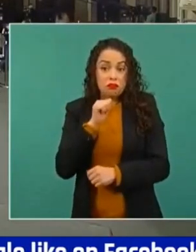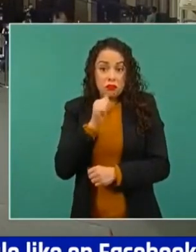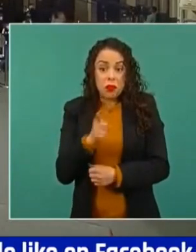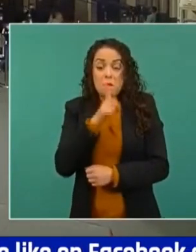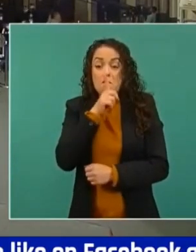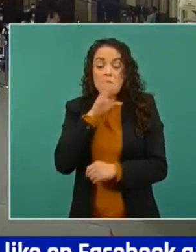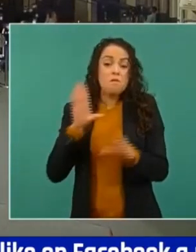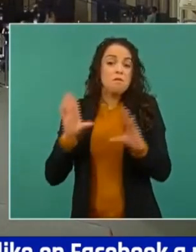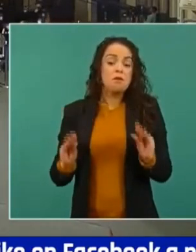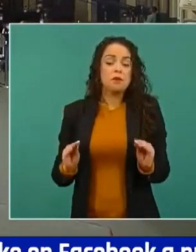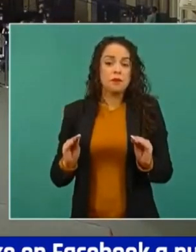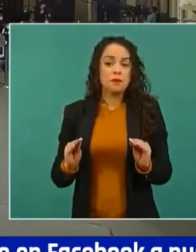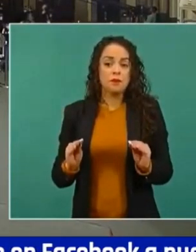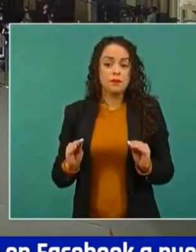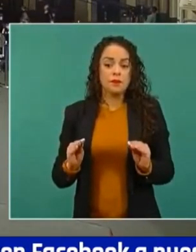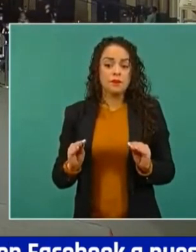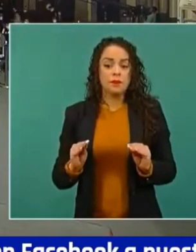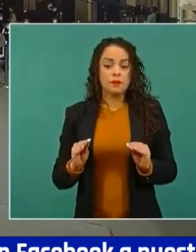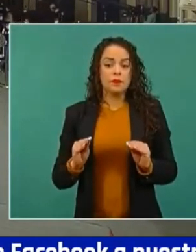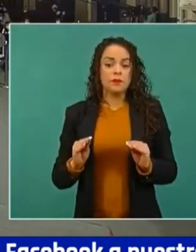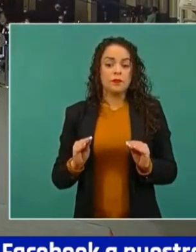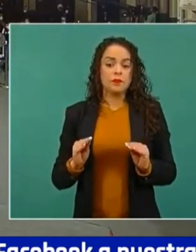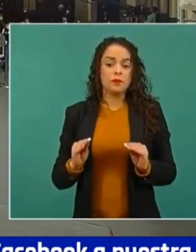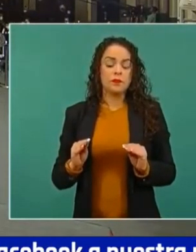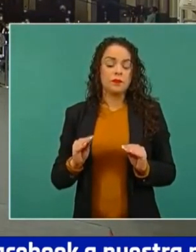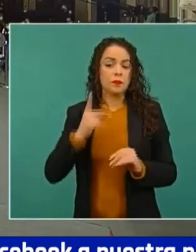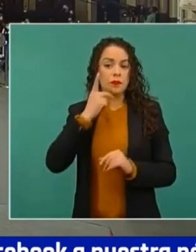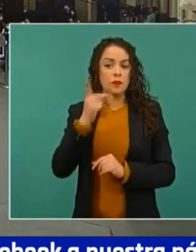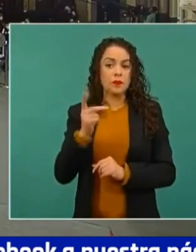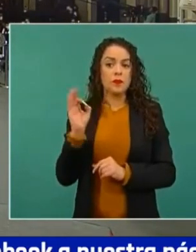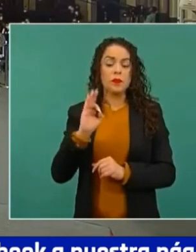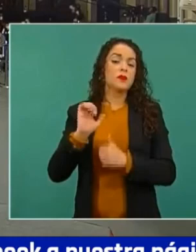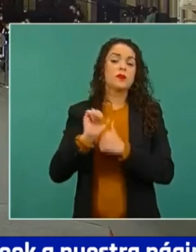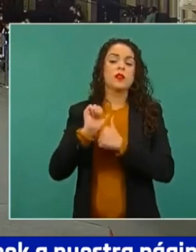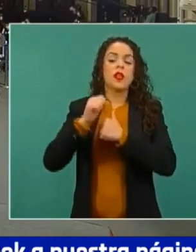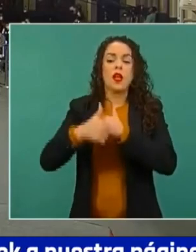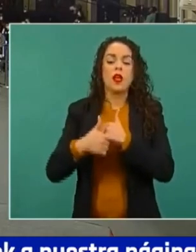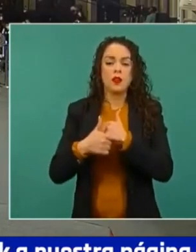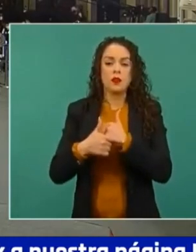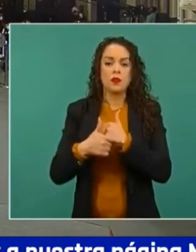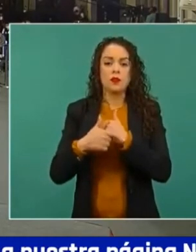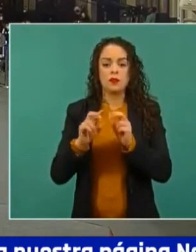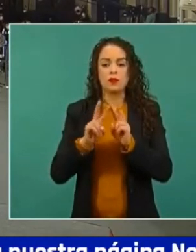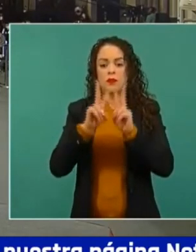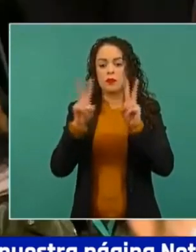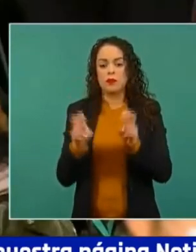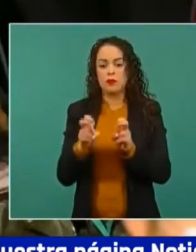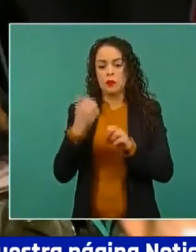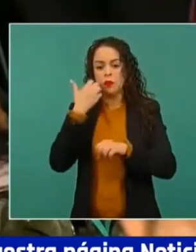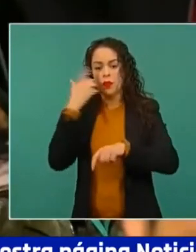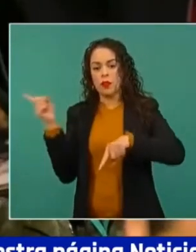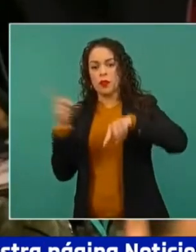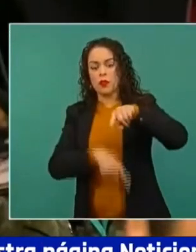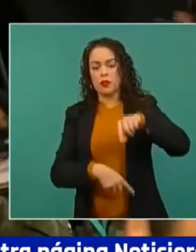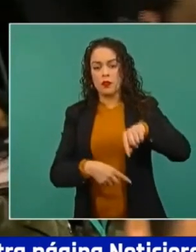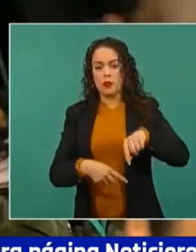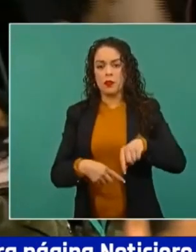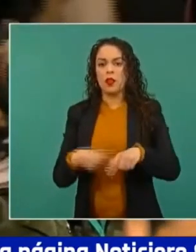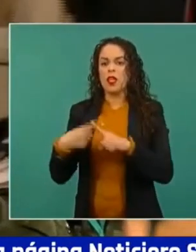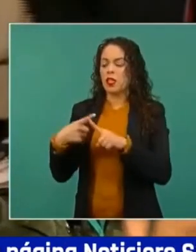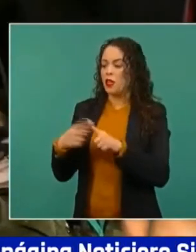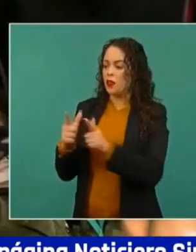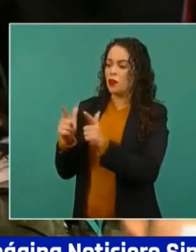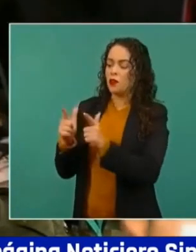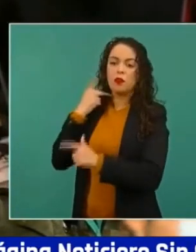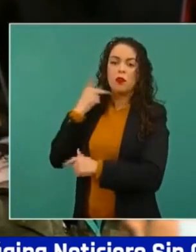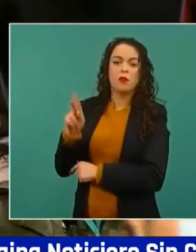haber algunas condiciones de la bancada del PRI para destituirlo y nombrar como director de la CFE